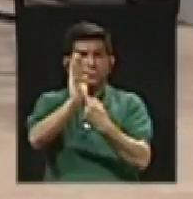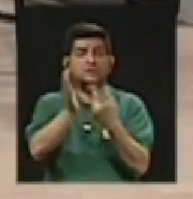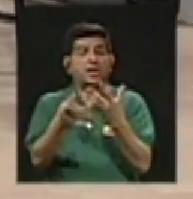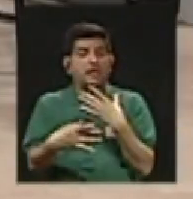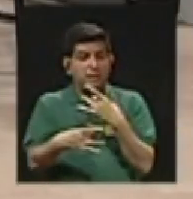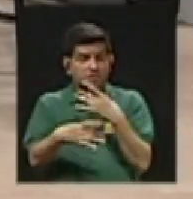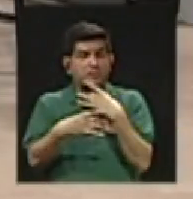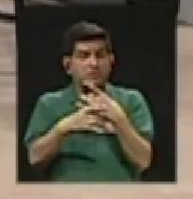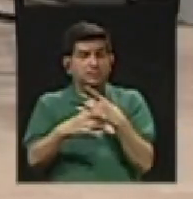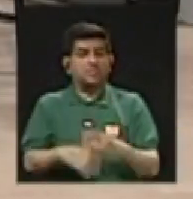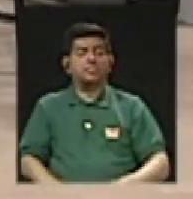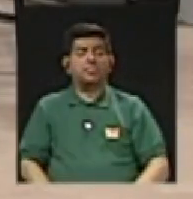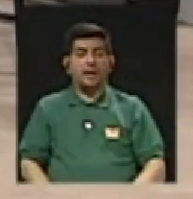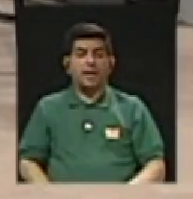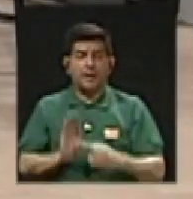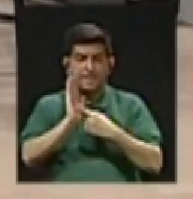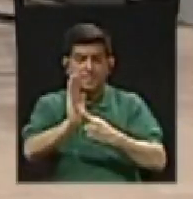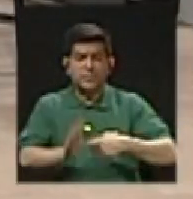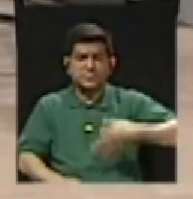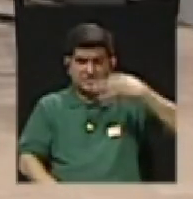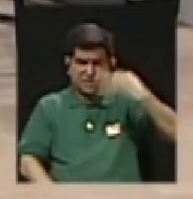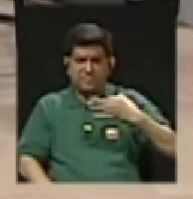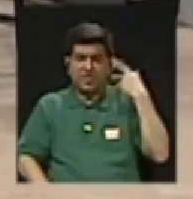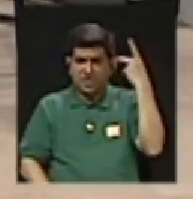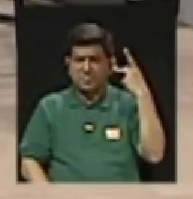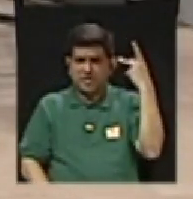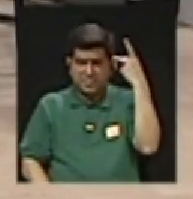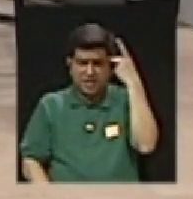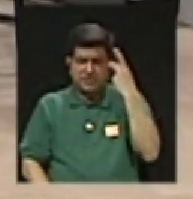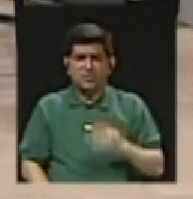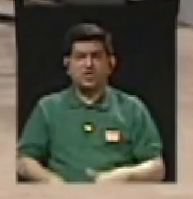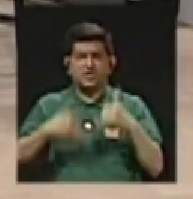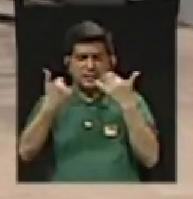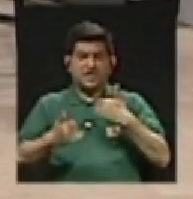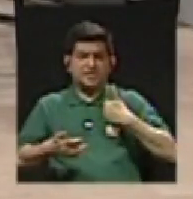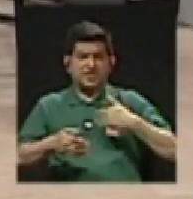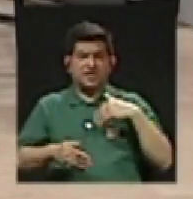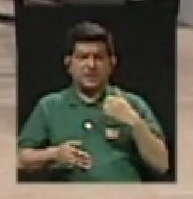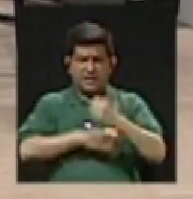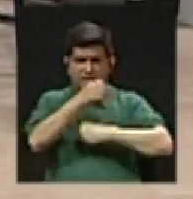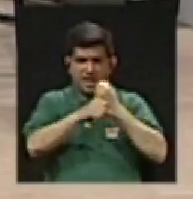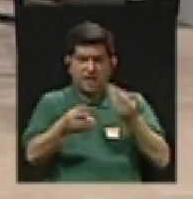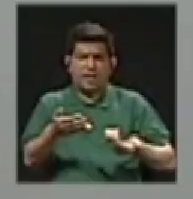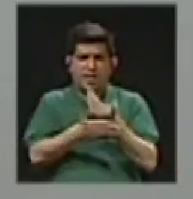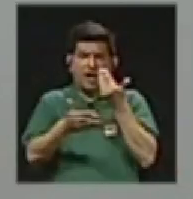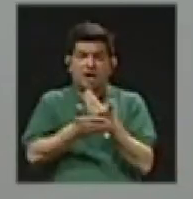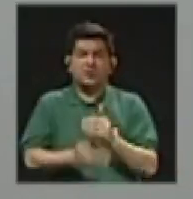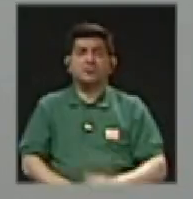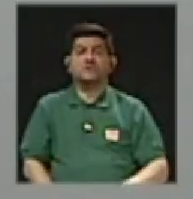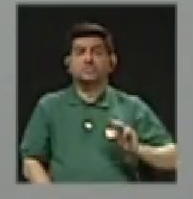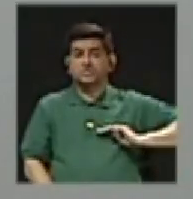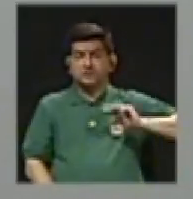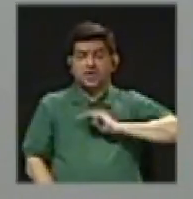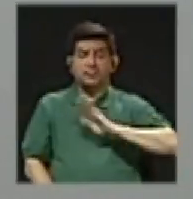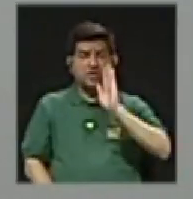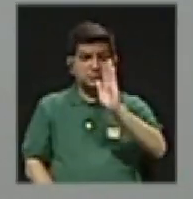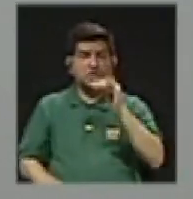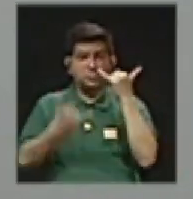porque realmente afirma muchas de las políticas que se han estado tomando en décadas recientes. Bueno, y el ministerio suyo,